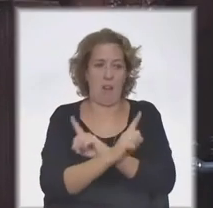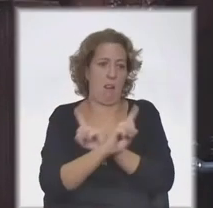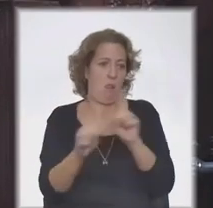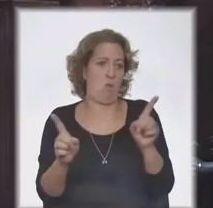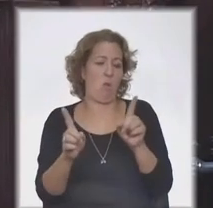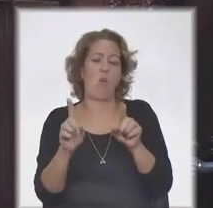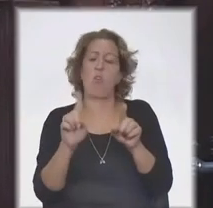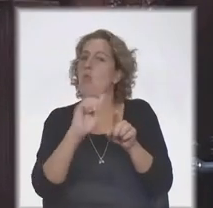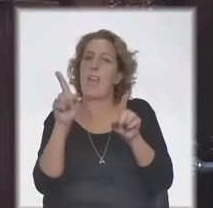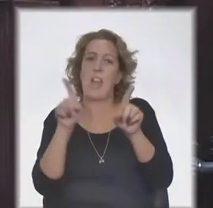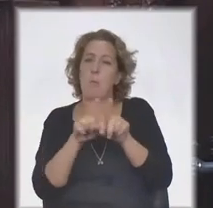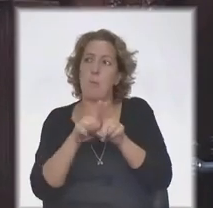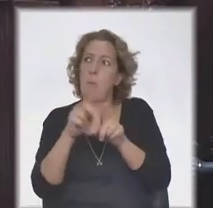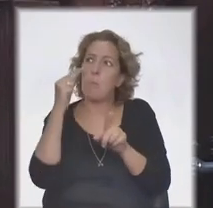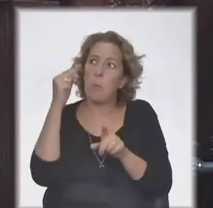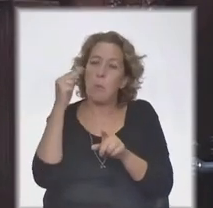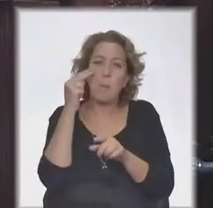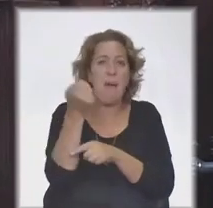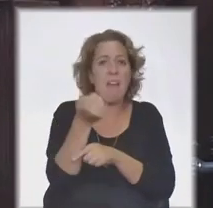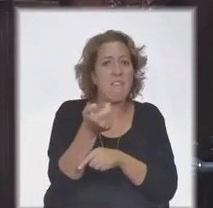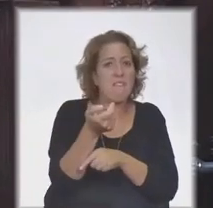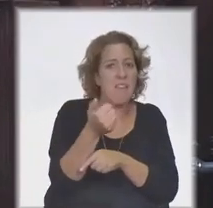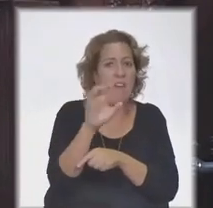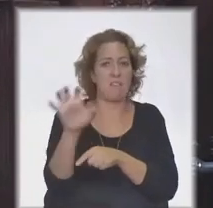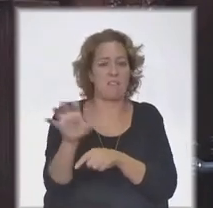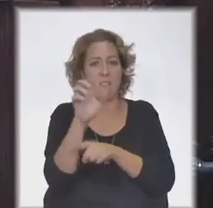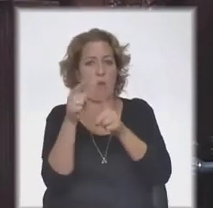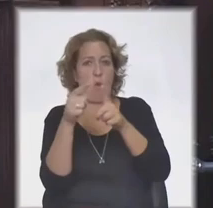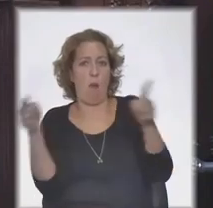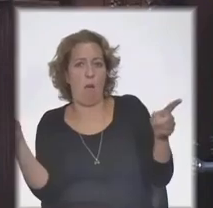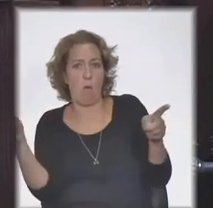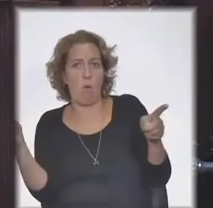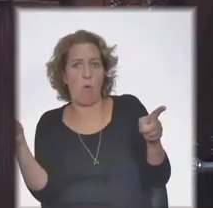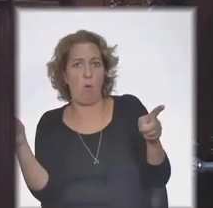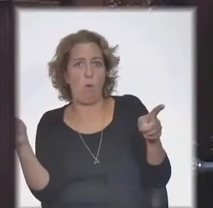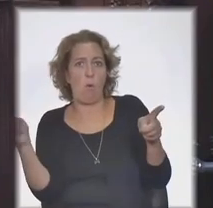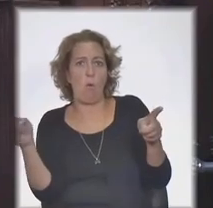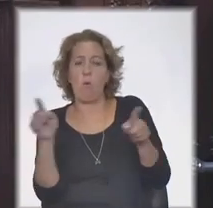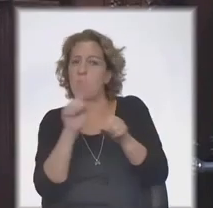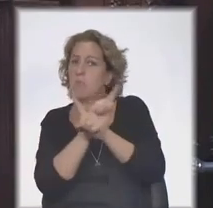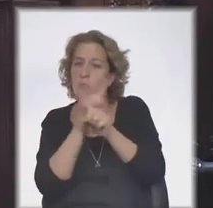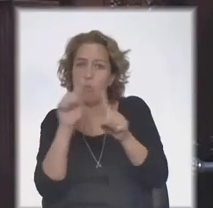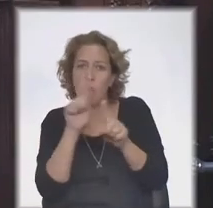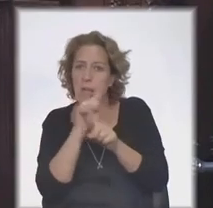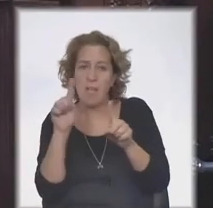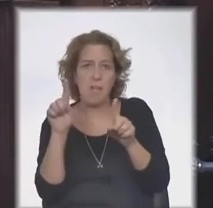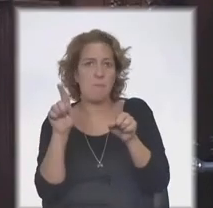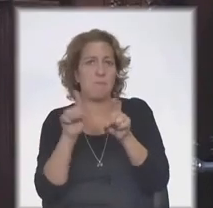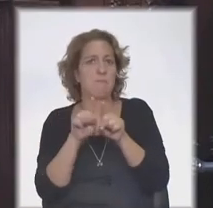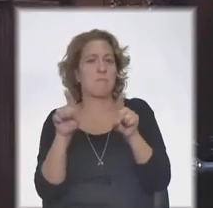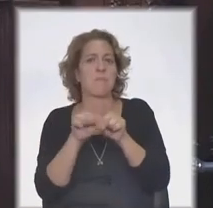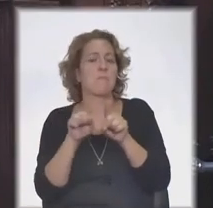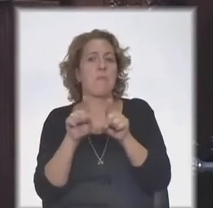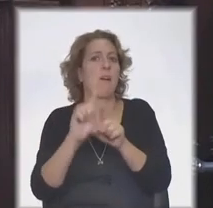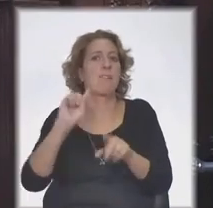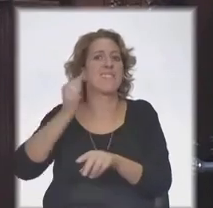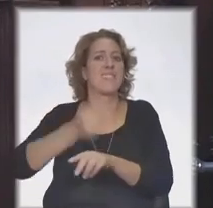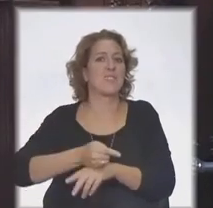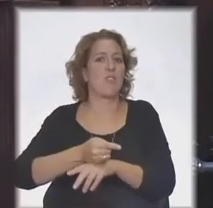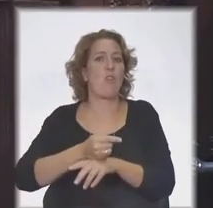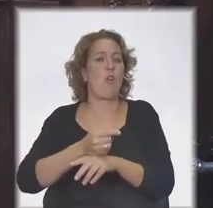en Rivera, que tienen en Cerro Largo? No son las mismas medidas las que hay que